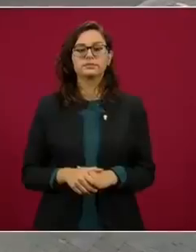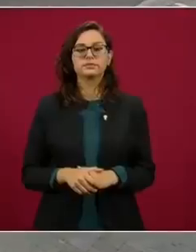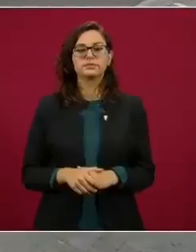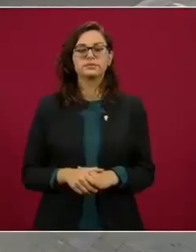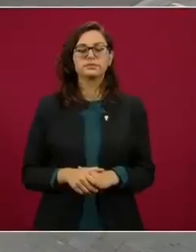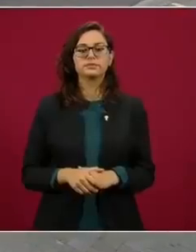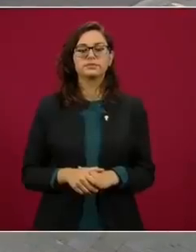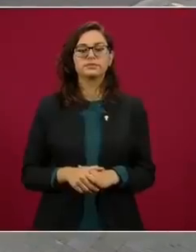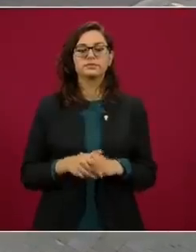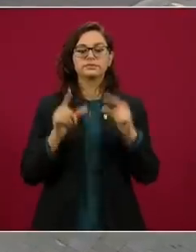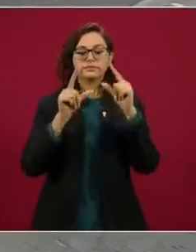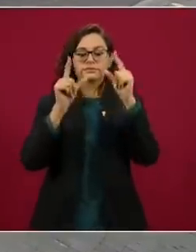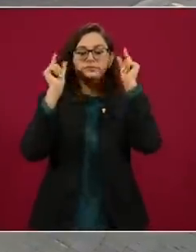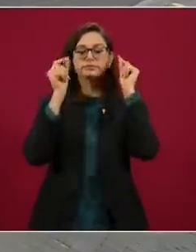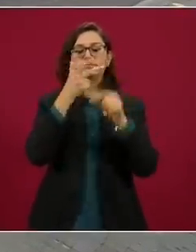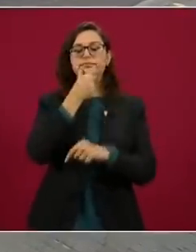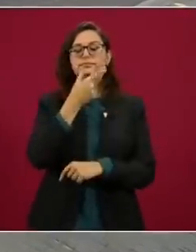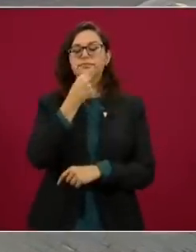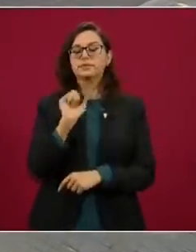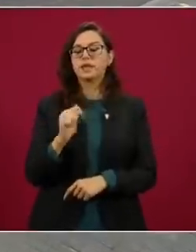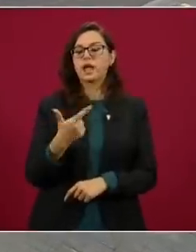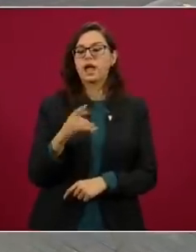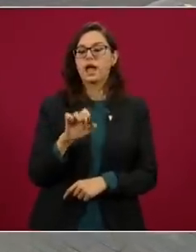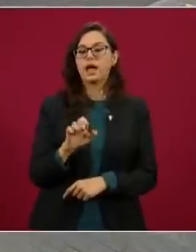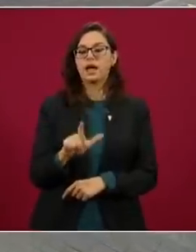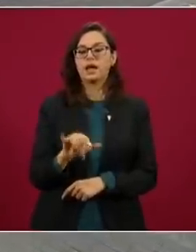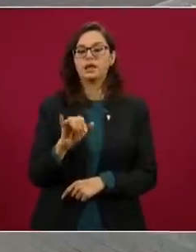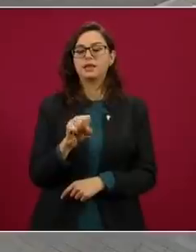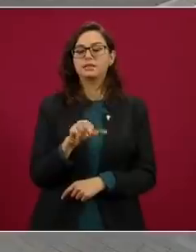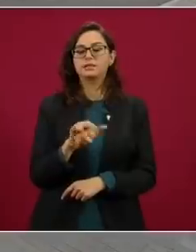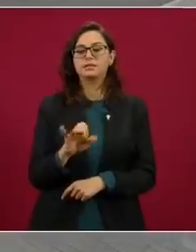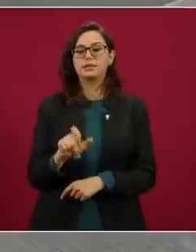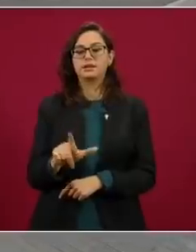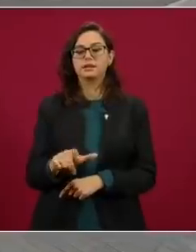enfermero ángel israel galván muñoz